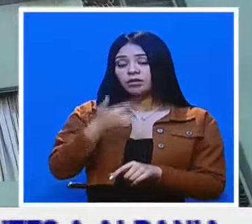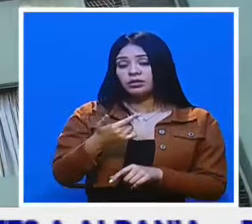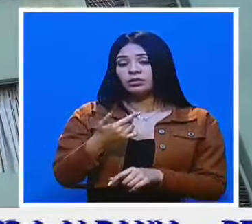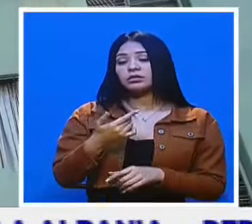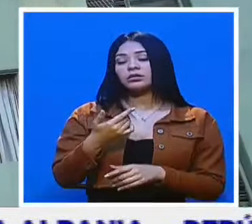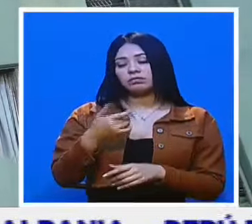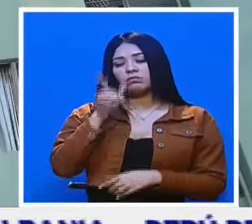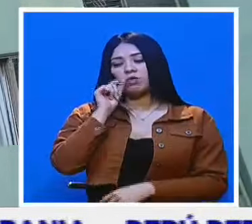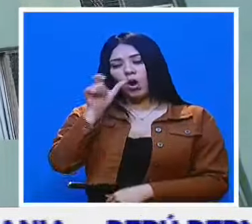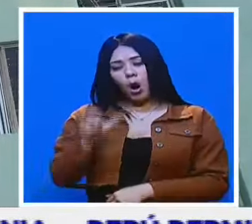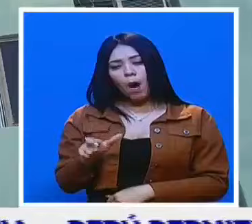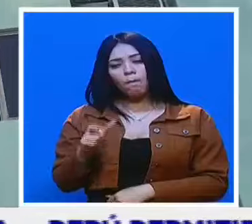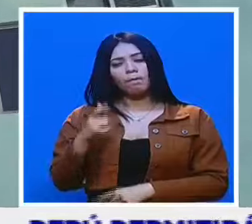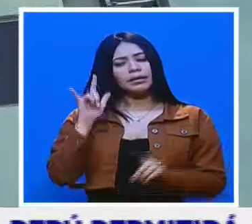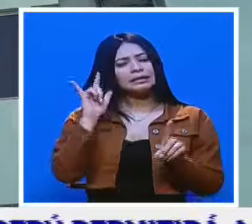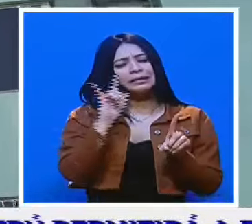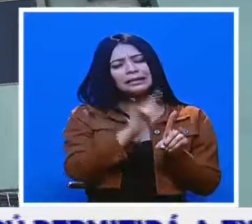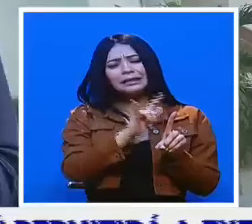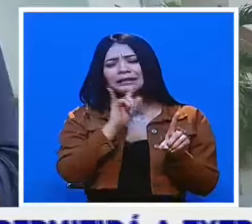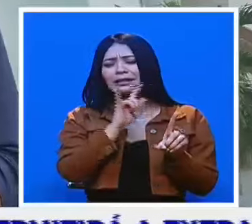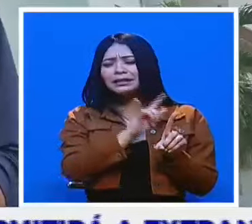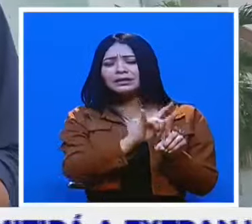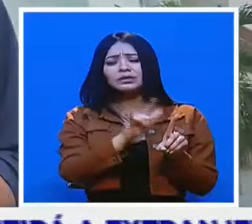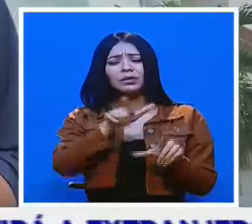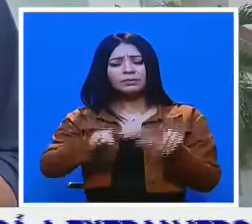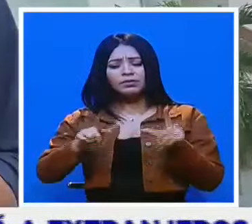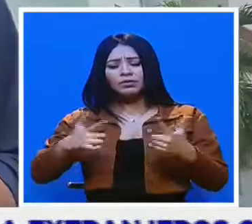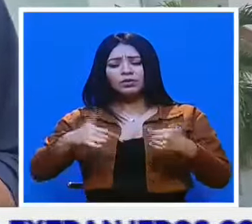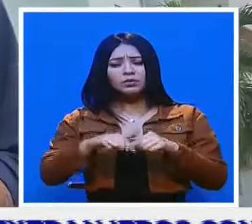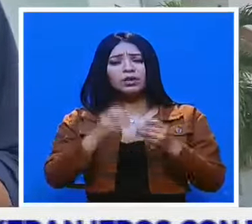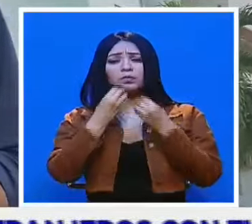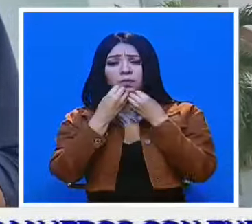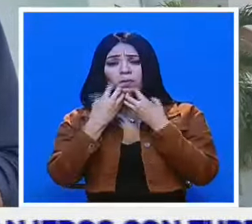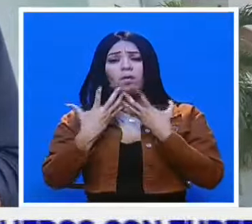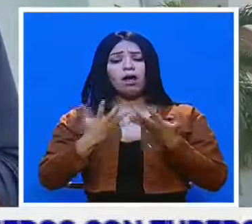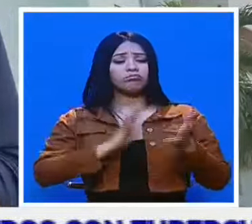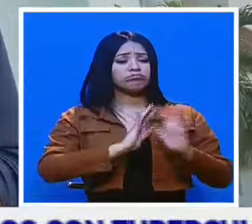era un hombre muy querido en el conjunto residencial y que mantenía muy buenas relaciones con sus vecinos.